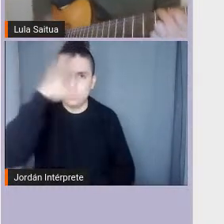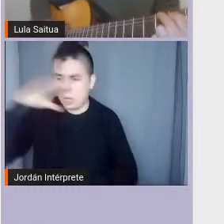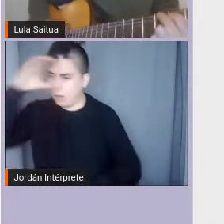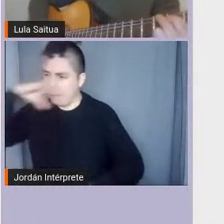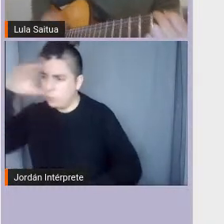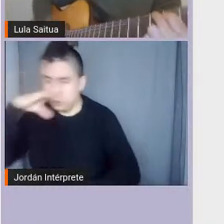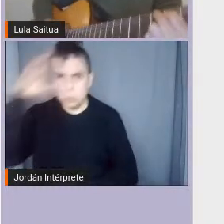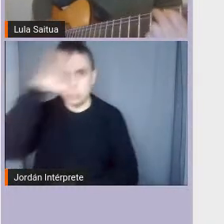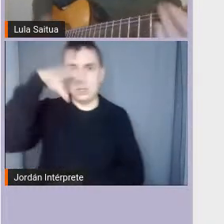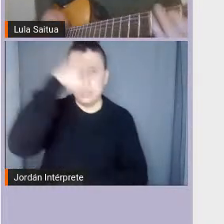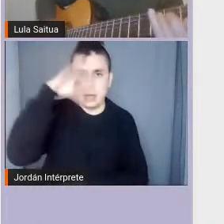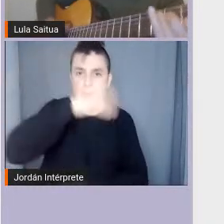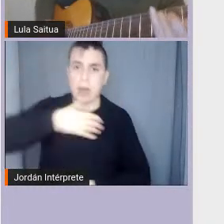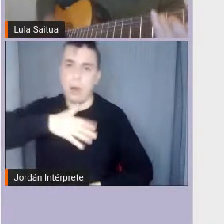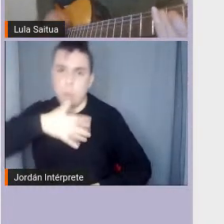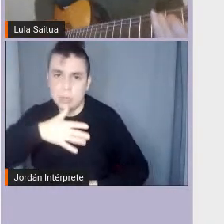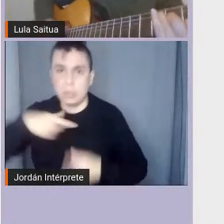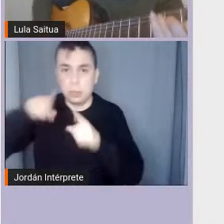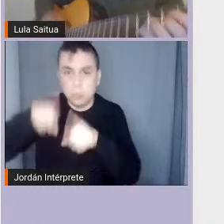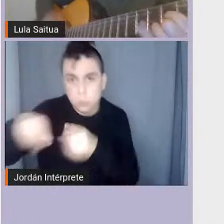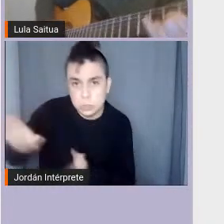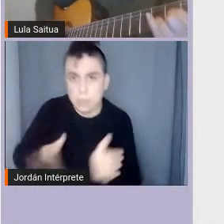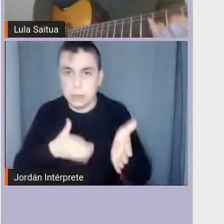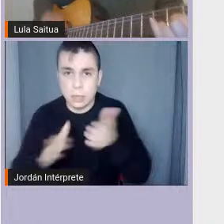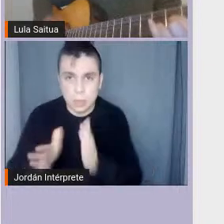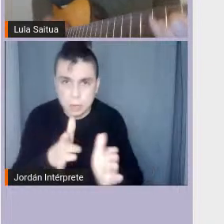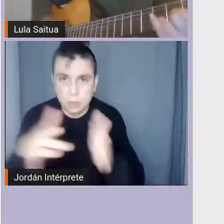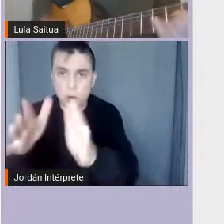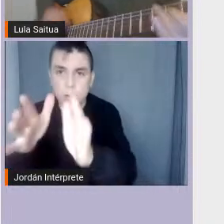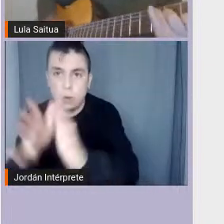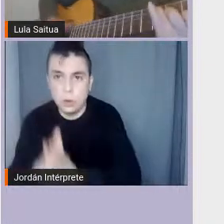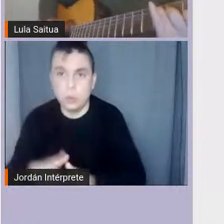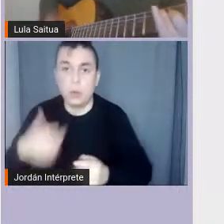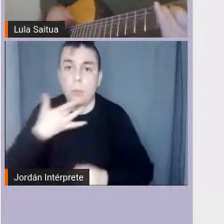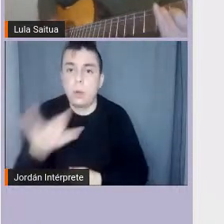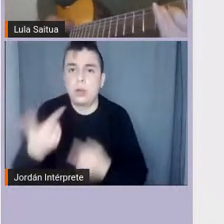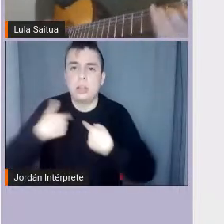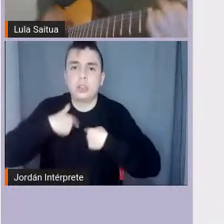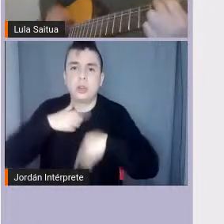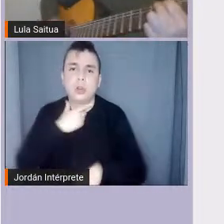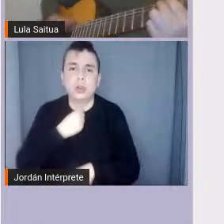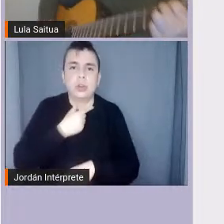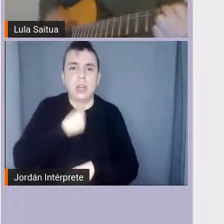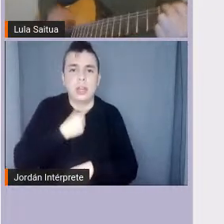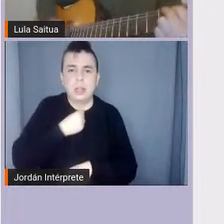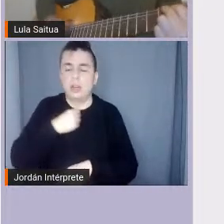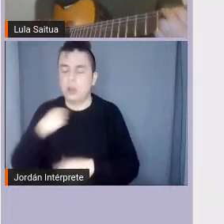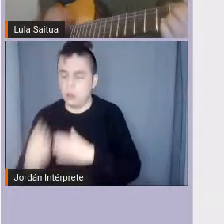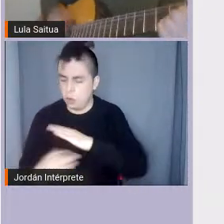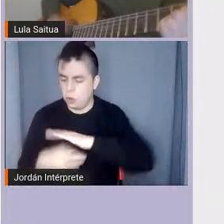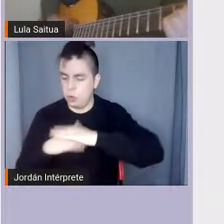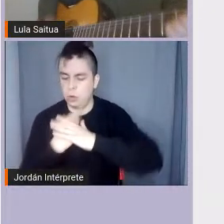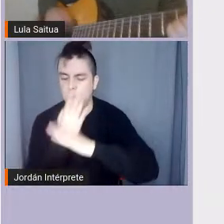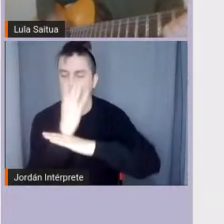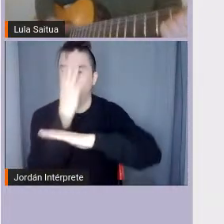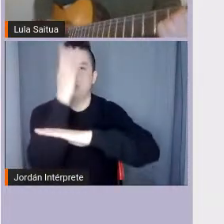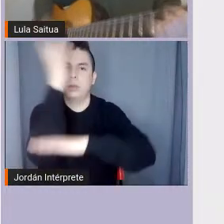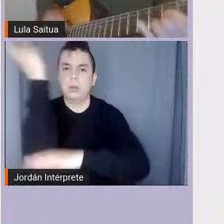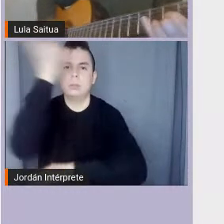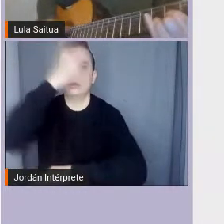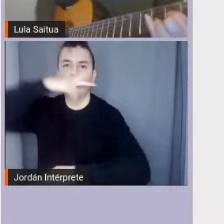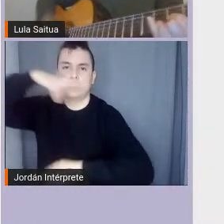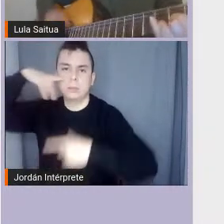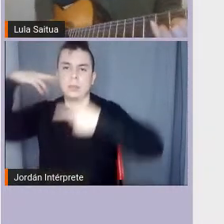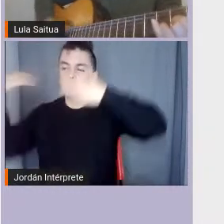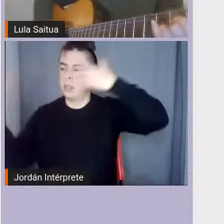busca, busca, agüita tu sendero, para que yo crezca, perfumada